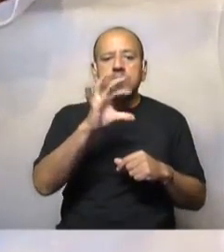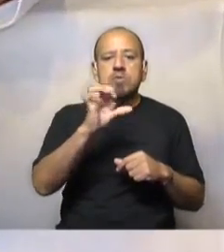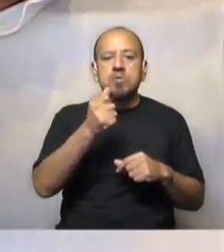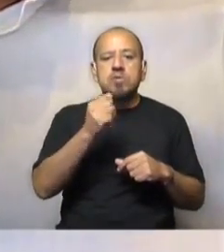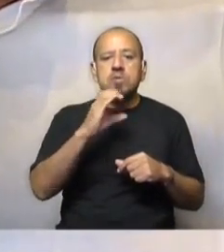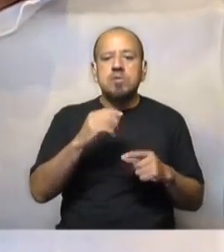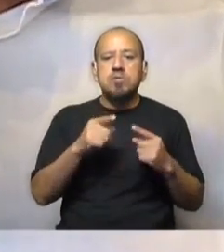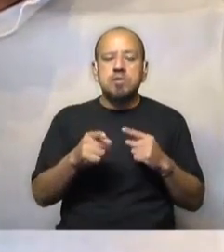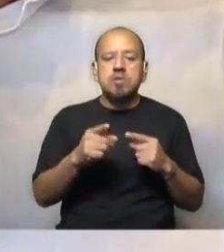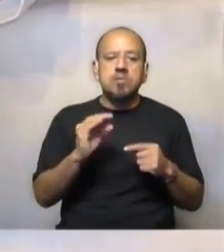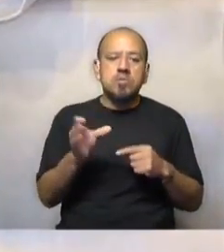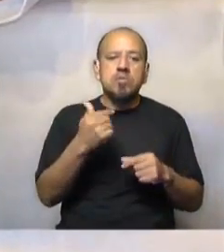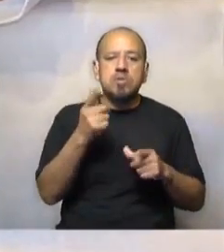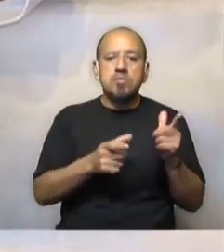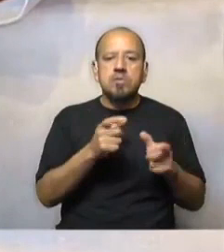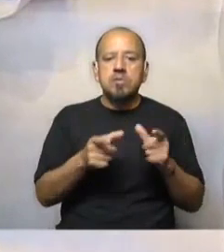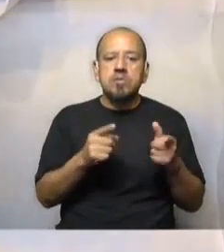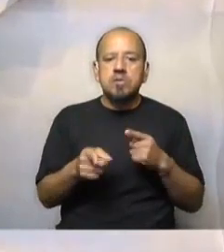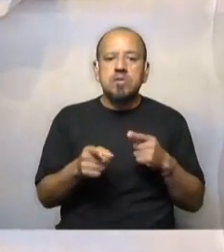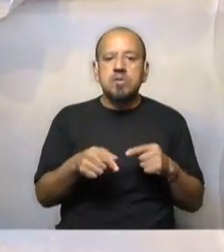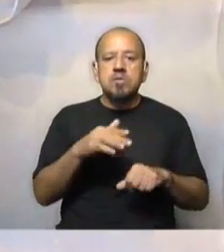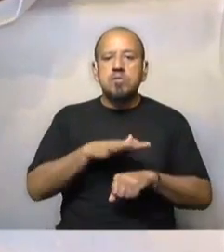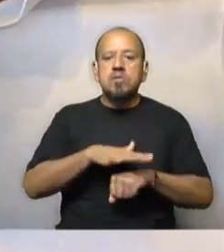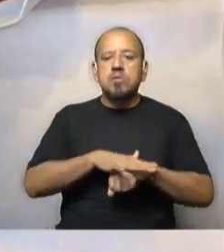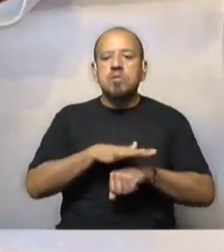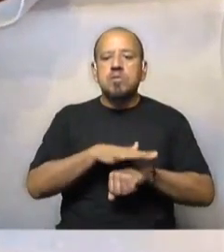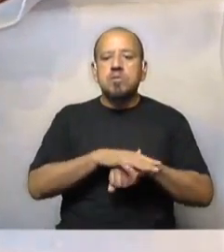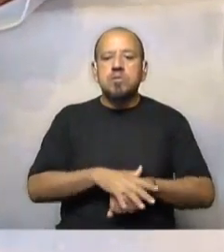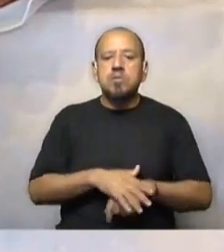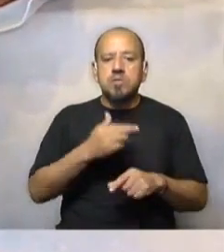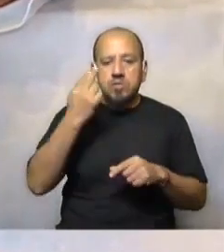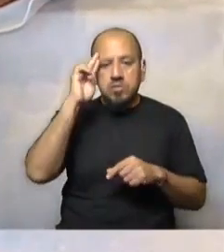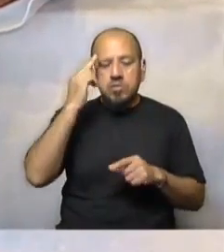todos los vecinos del conventillo, en un momento en el que el Uruguay lo permitía,